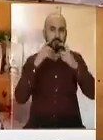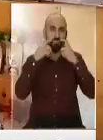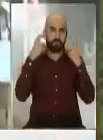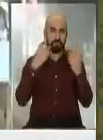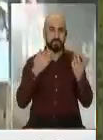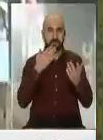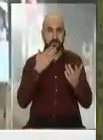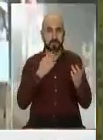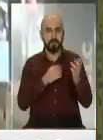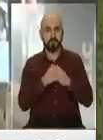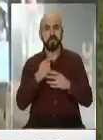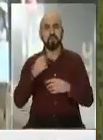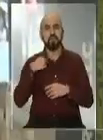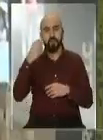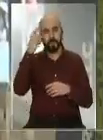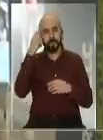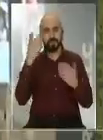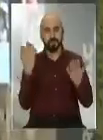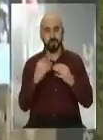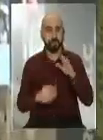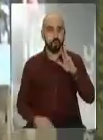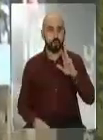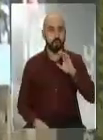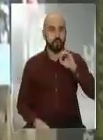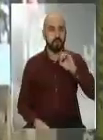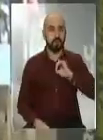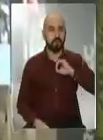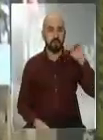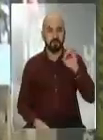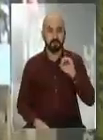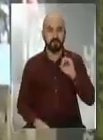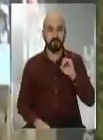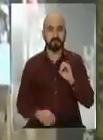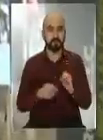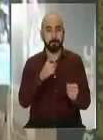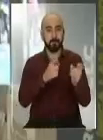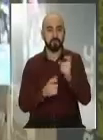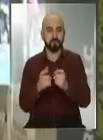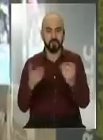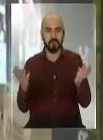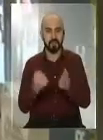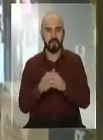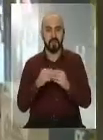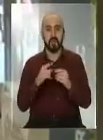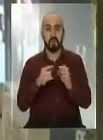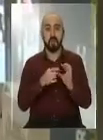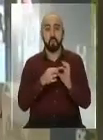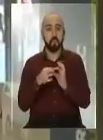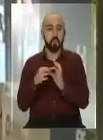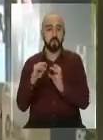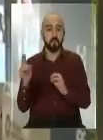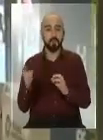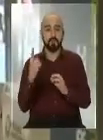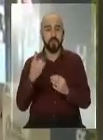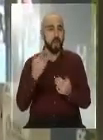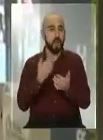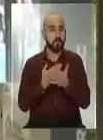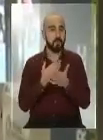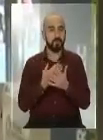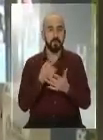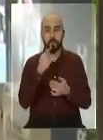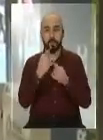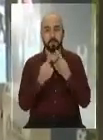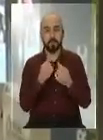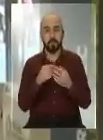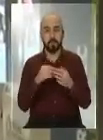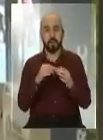protección. Pero yo creo que en un 90% la gente, ya sea su motivo principal o no, aprovecha de preguntar cosas